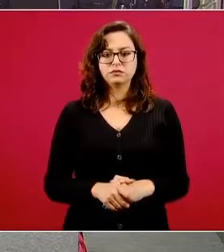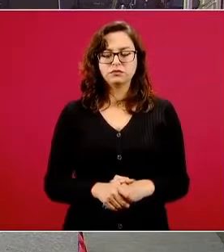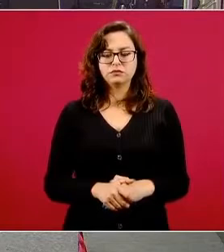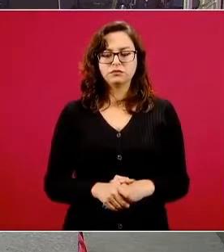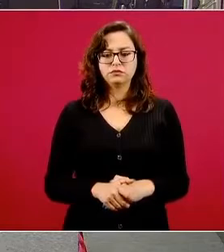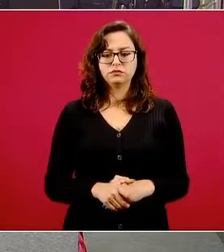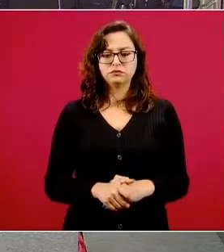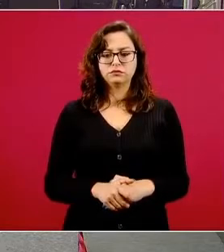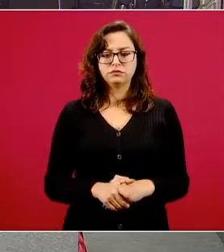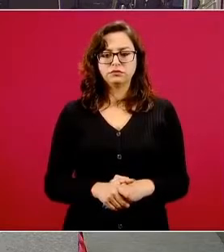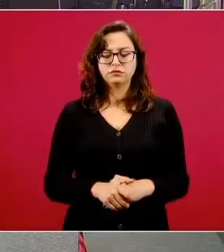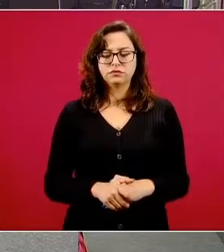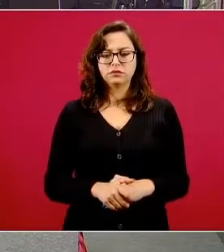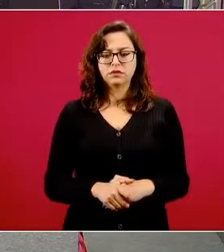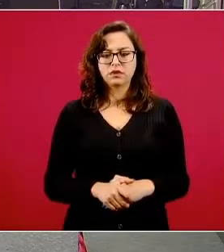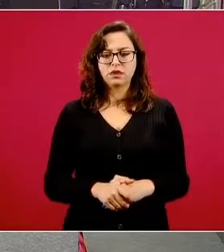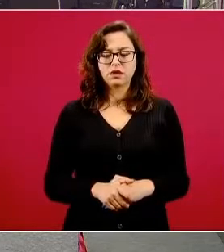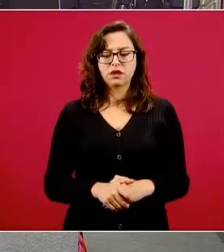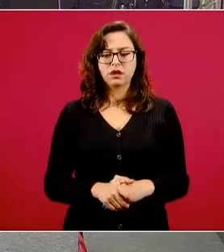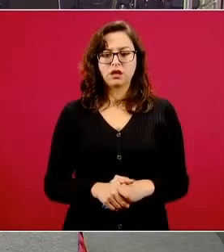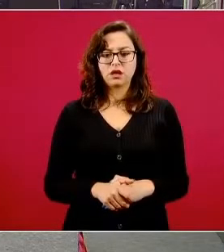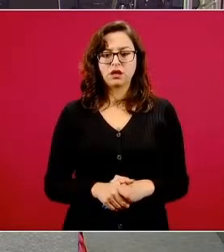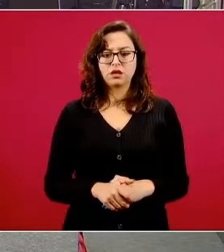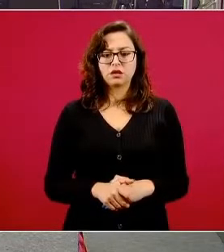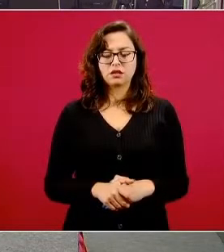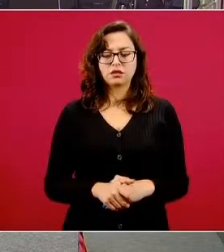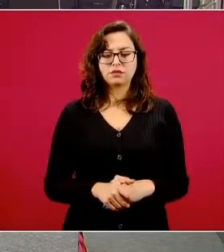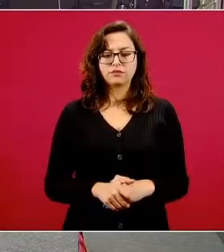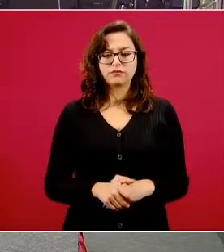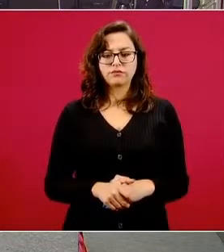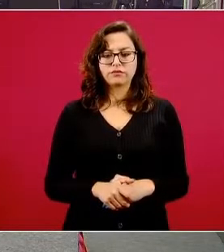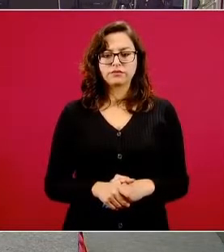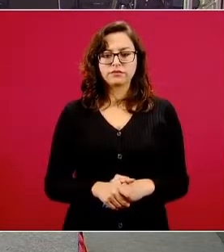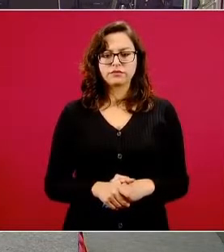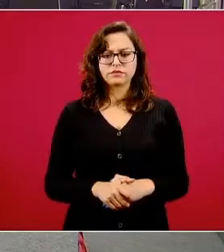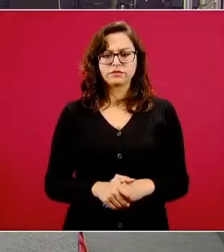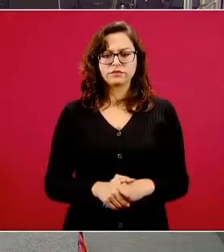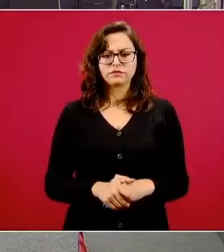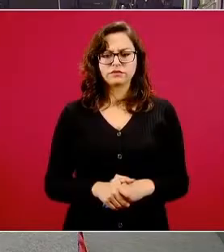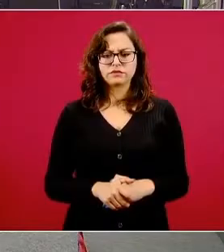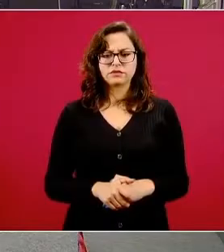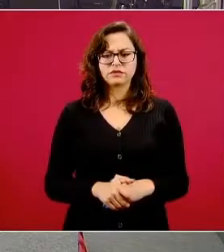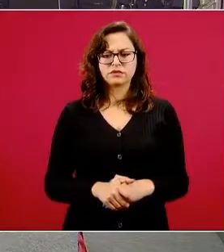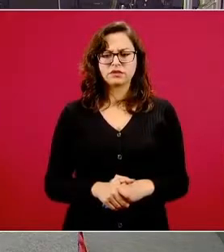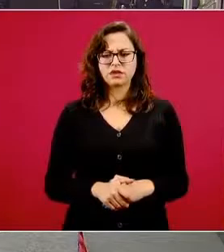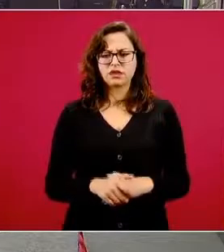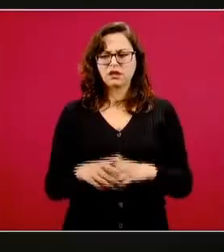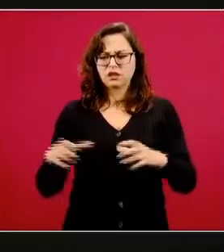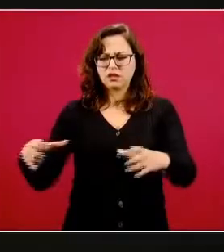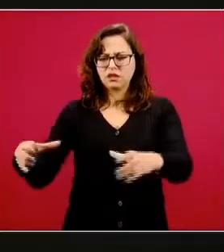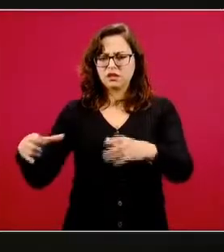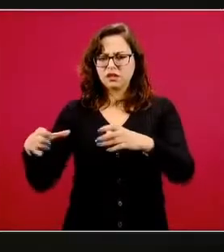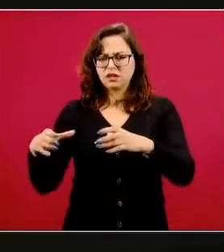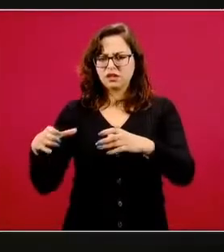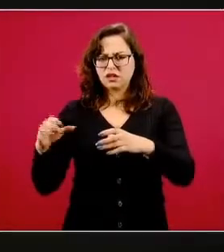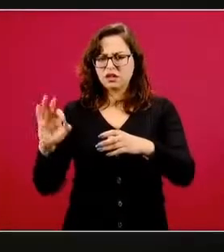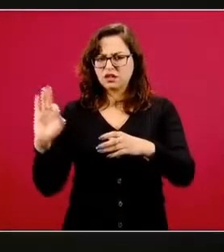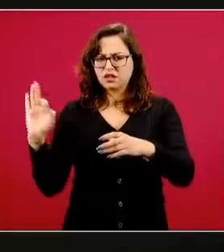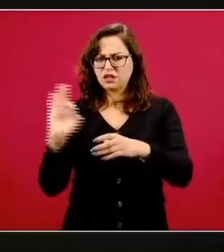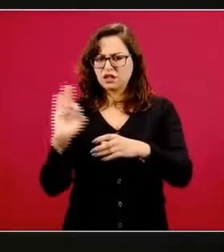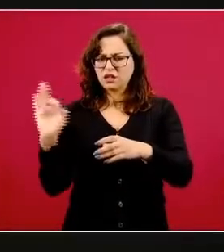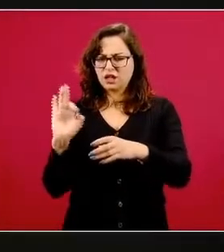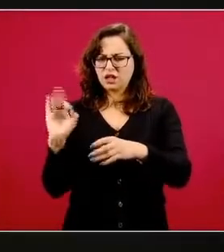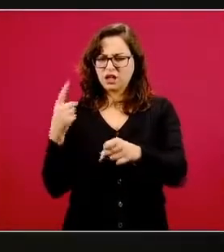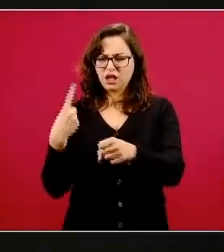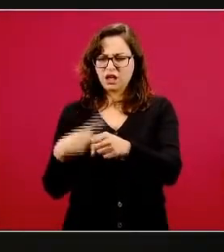Diferenciación entre los sospechosos, ¿no? Los sospechosos con opción para confirmarse y los sospechosos con opción para no confirmarse, o que estaban esperando un